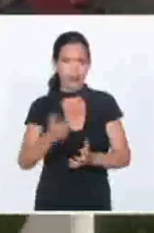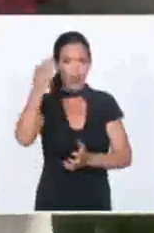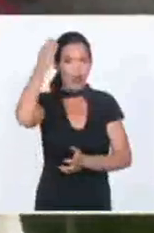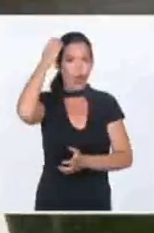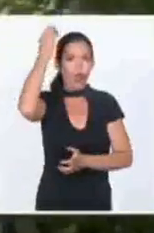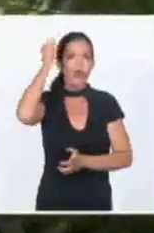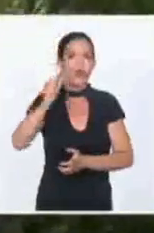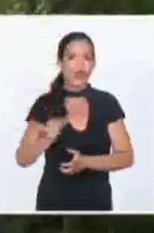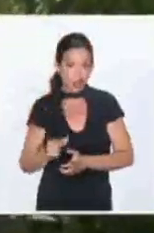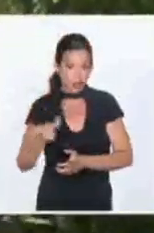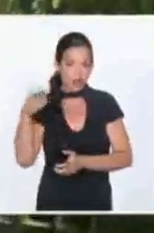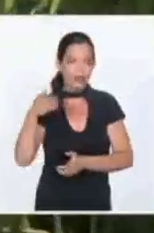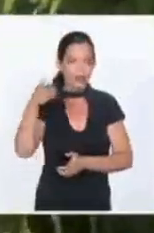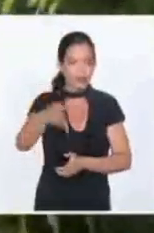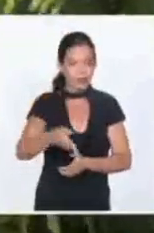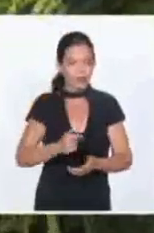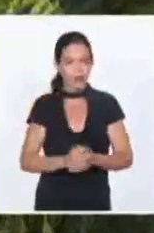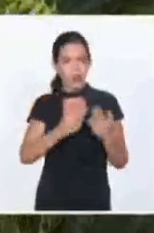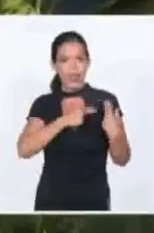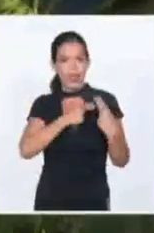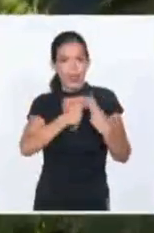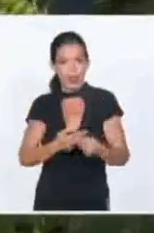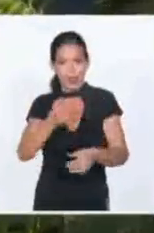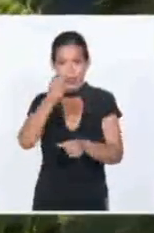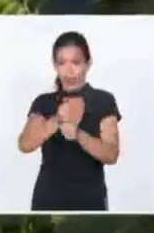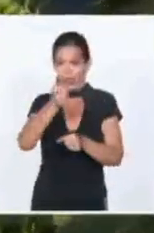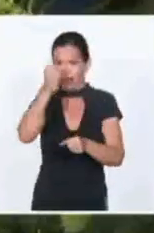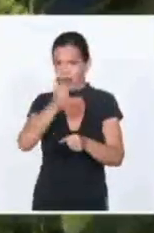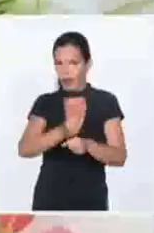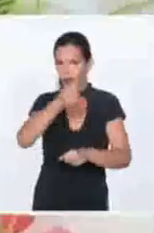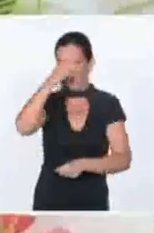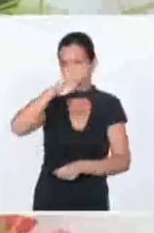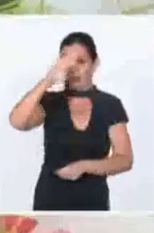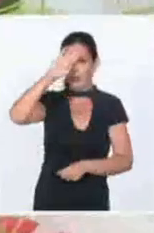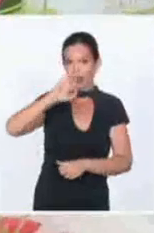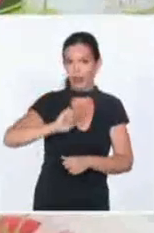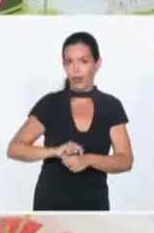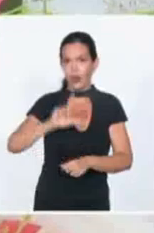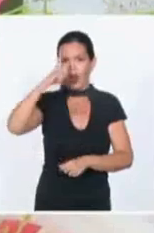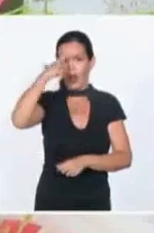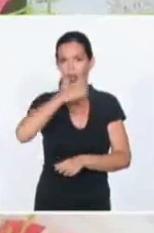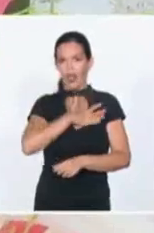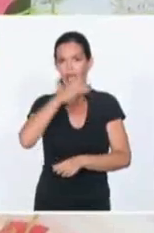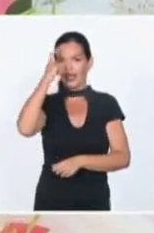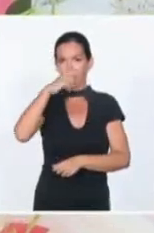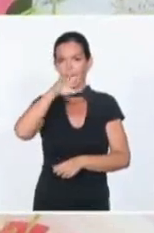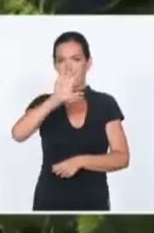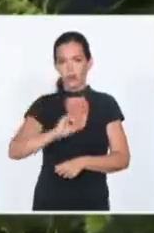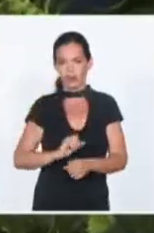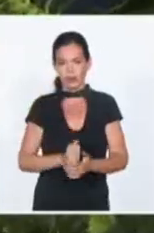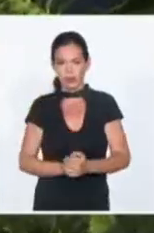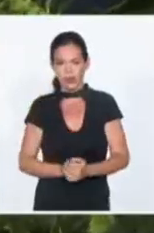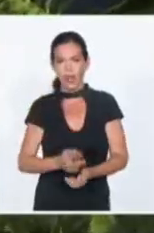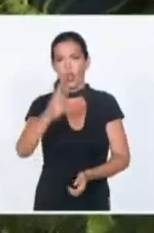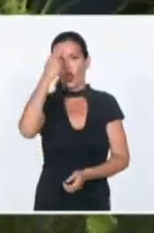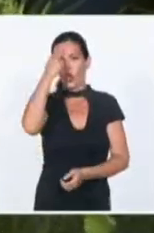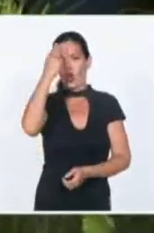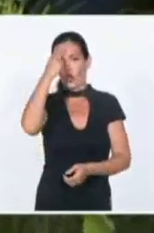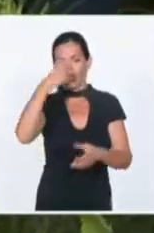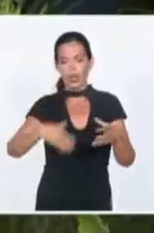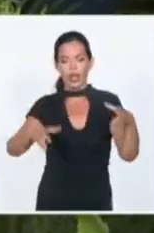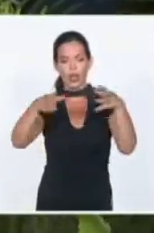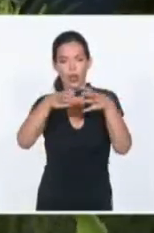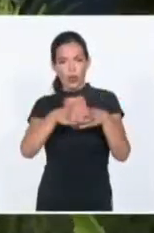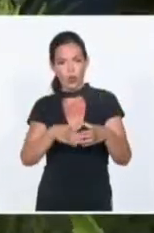gobernadora, los héroes del trabajo de la República de Cuba, Lázaro Expósito Canto, el coronel de la Reserva, Alberto Vázquez